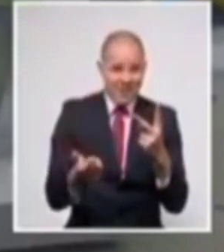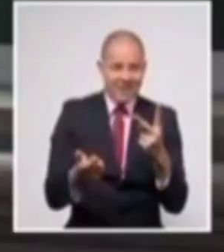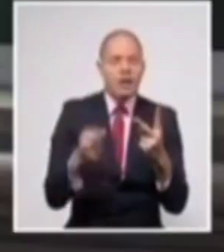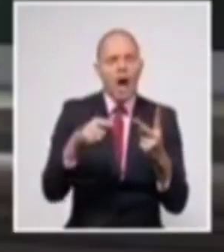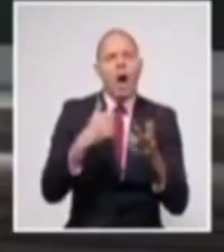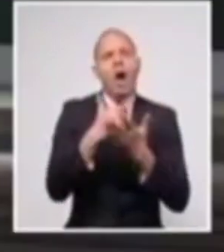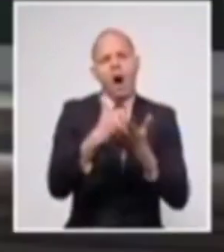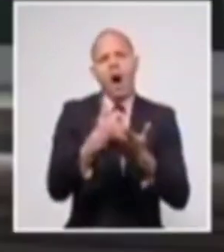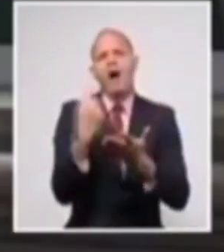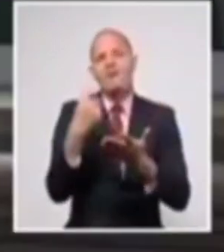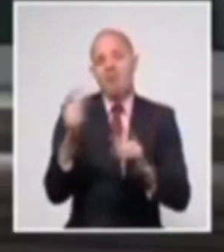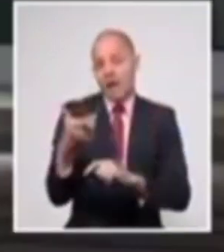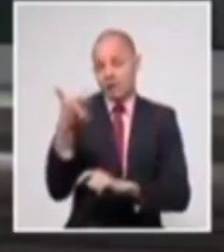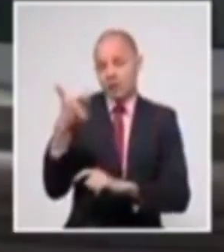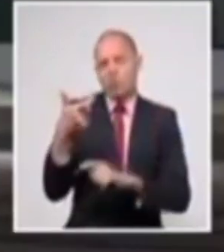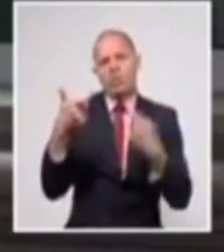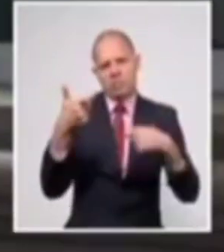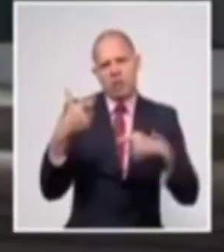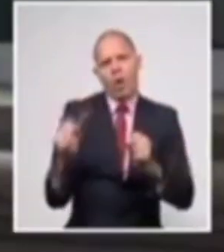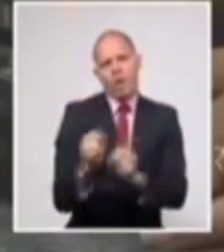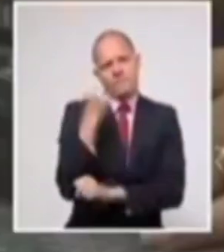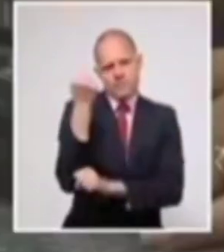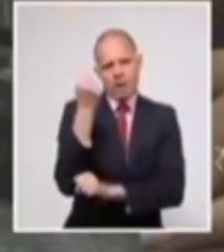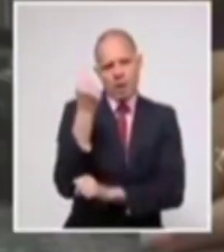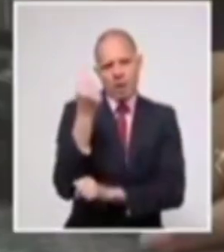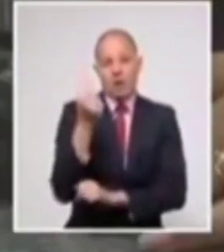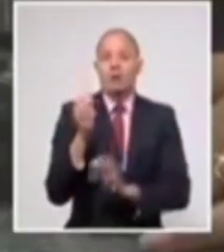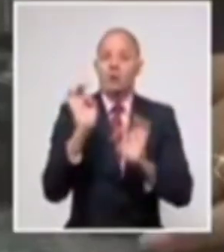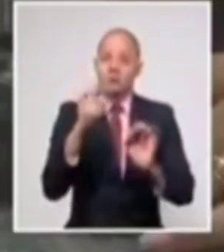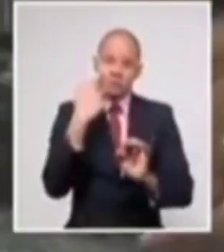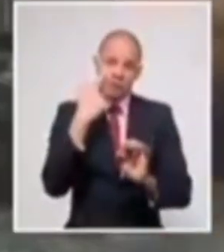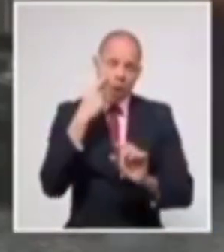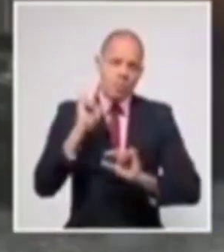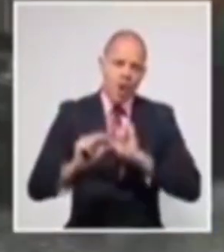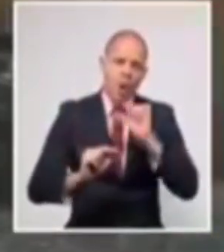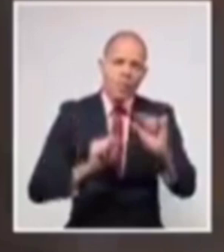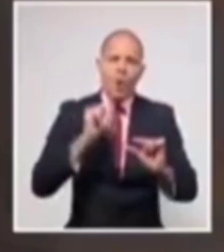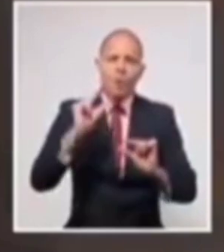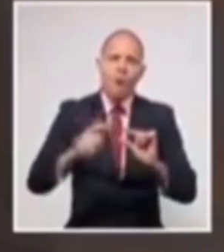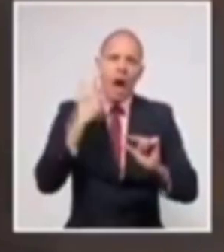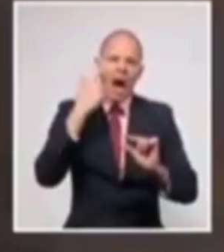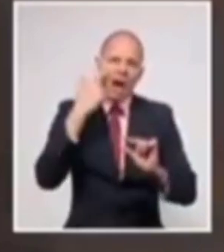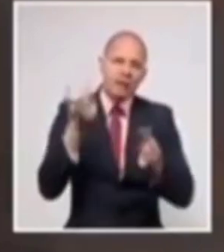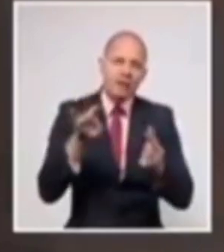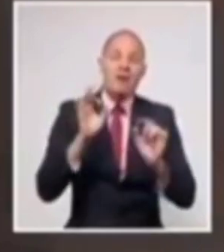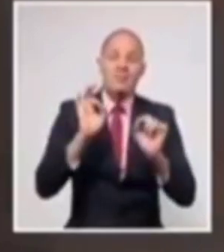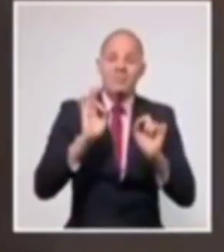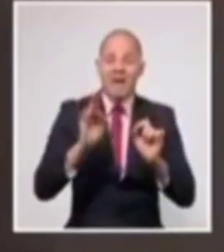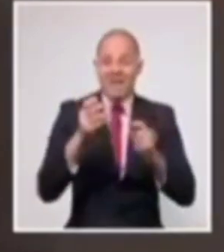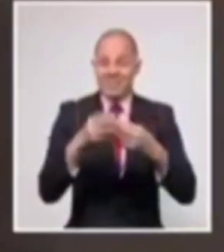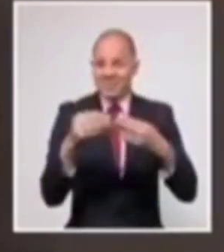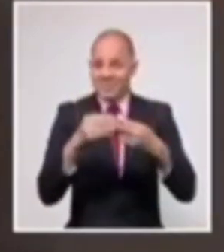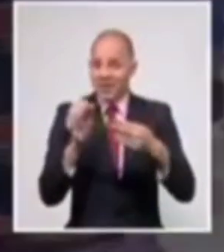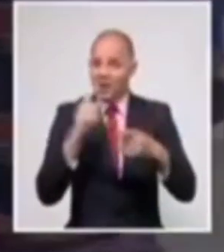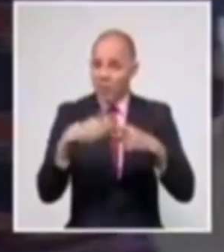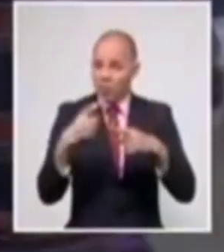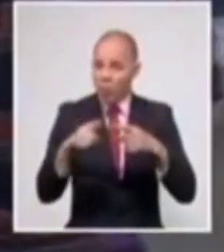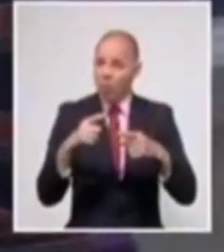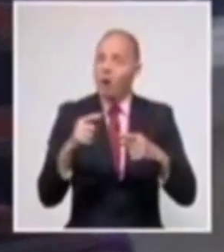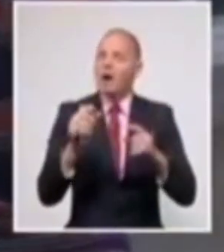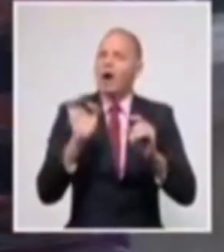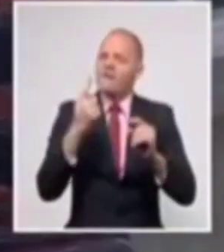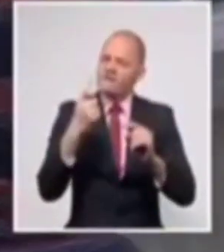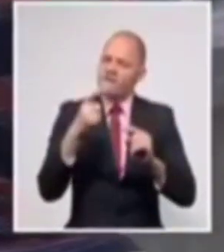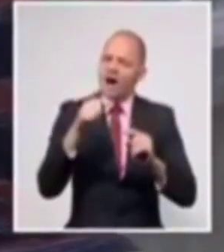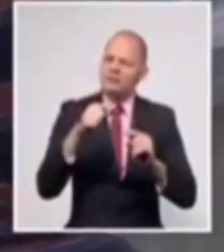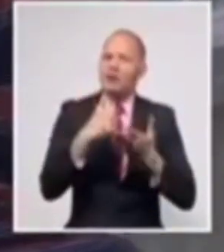lograr la estable de la moneda nacional lo que se logra garantizando que los procesos de emisión de dinero se correspondan con la evolución de